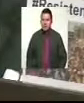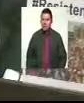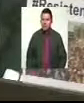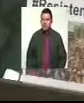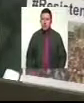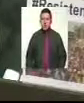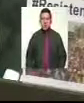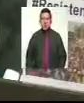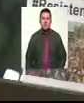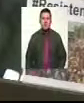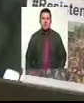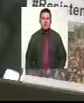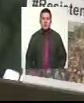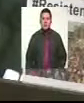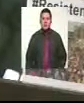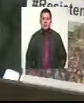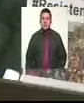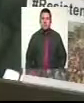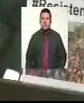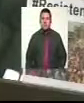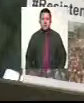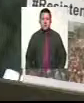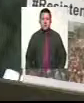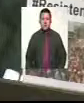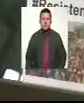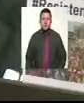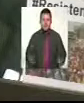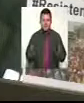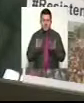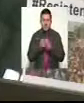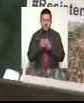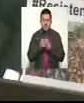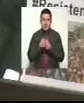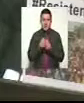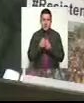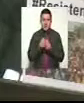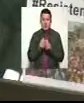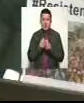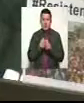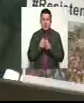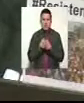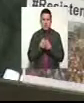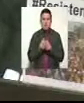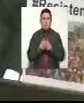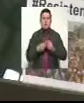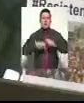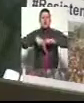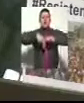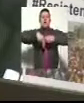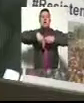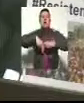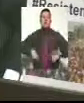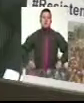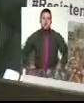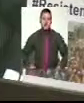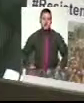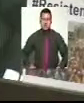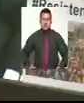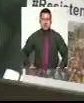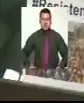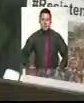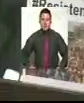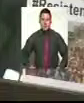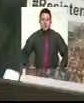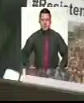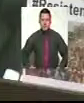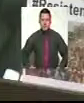por los hombres. Posteriormente vino un método más moderno, la tortura. Y si se